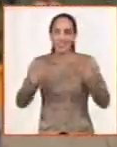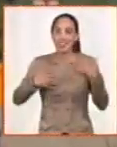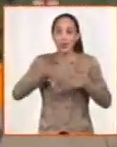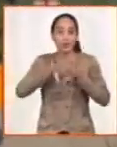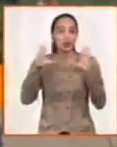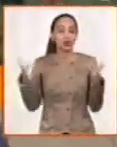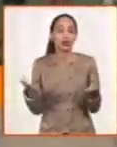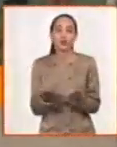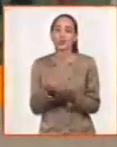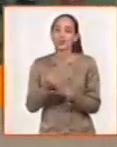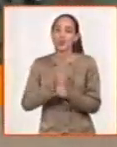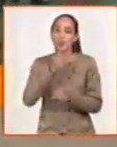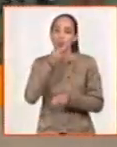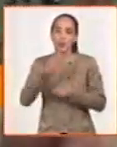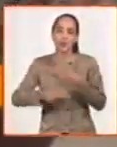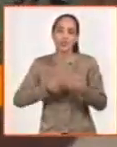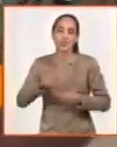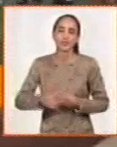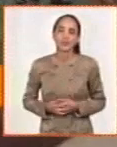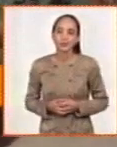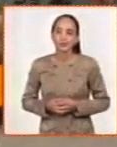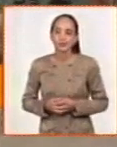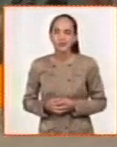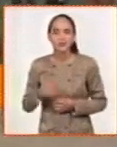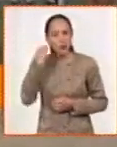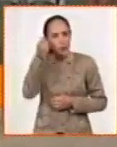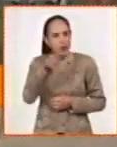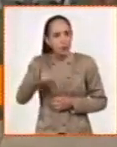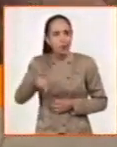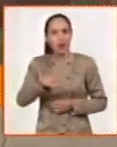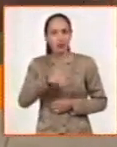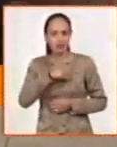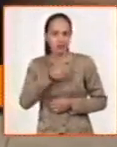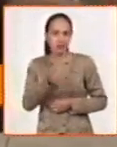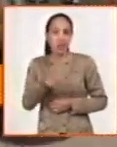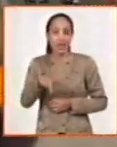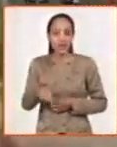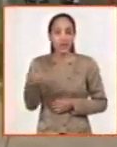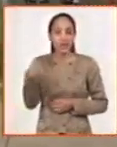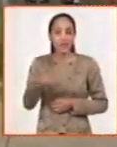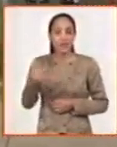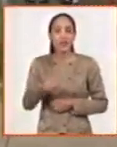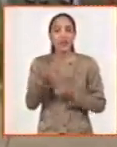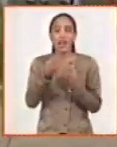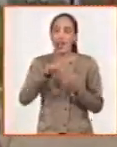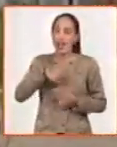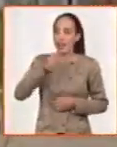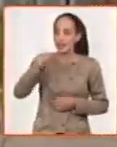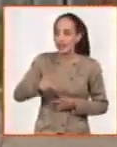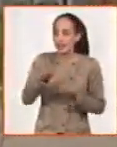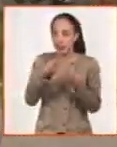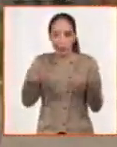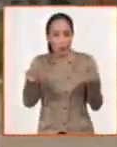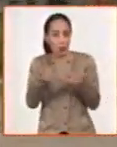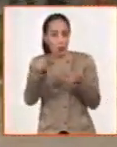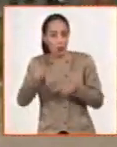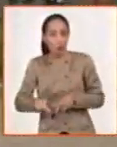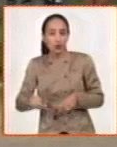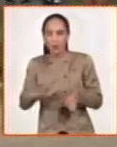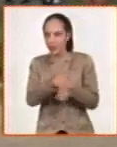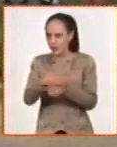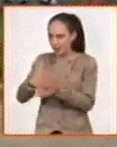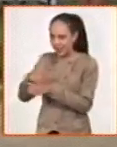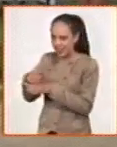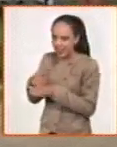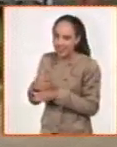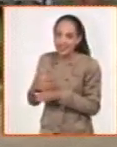importante que es para ellos que vengan hasta acá artistas de diferentes, no solo músicos, sino de todas las manifestaciones,